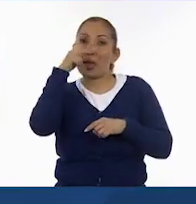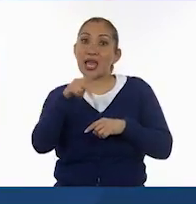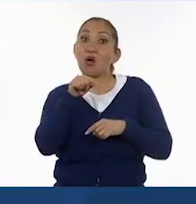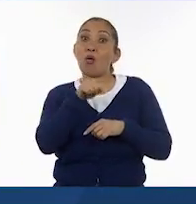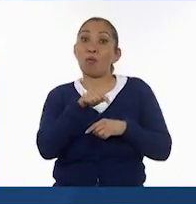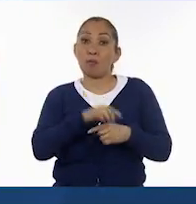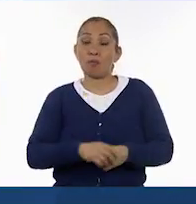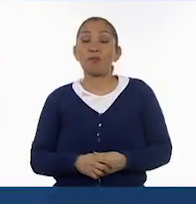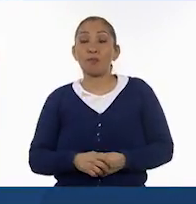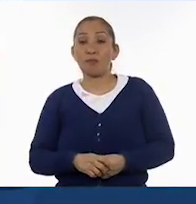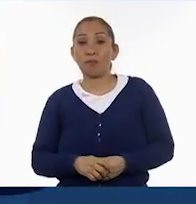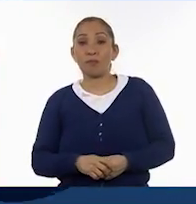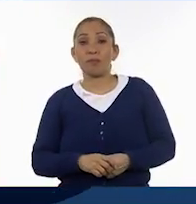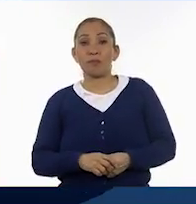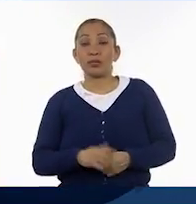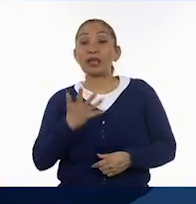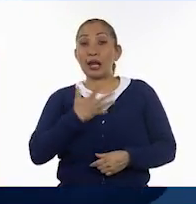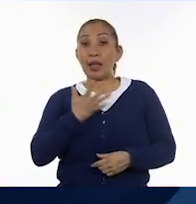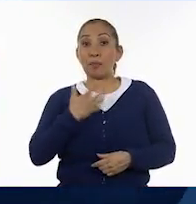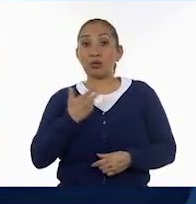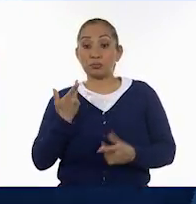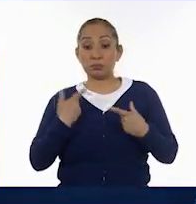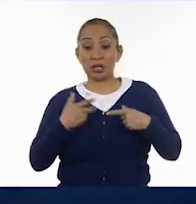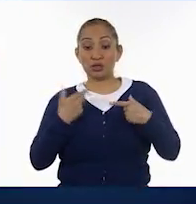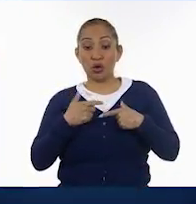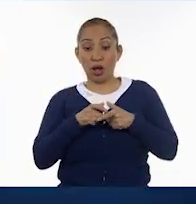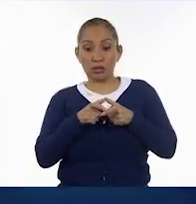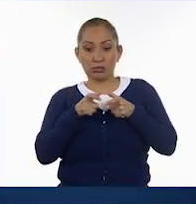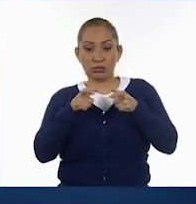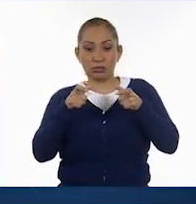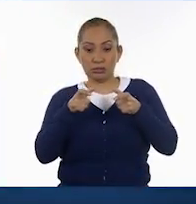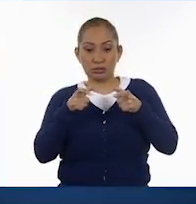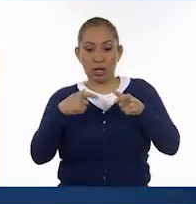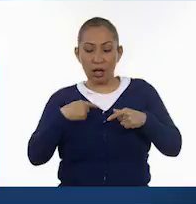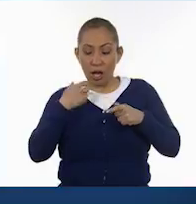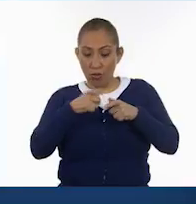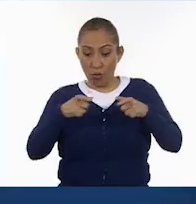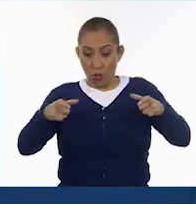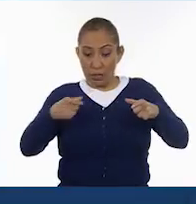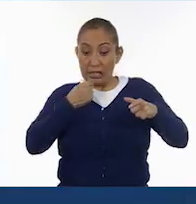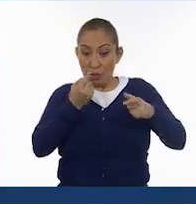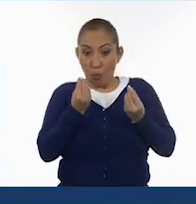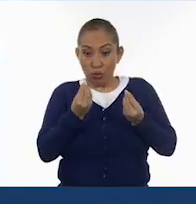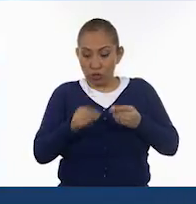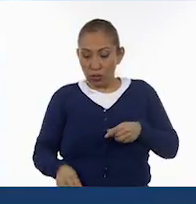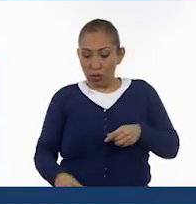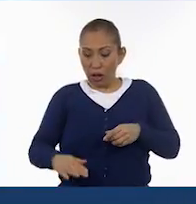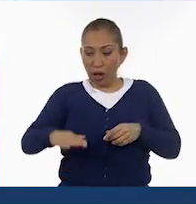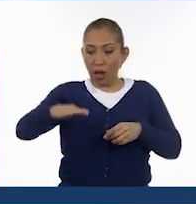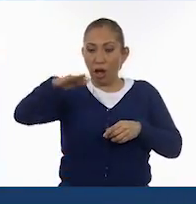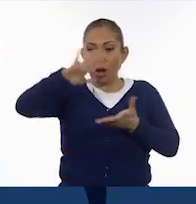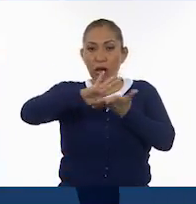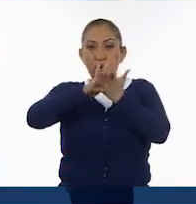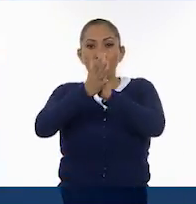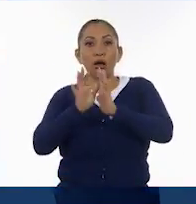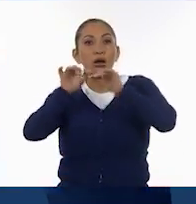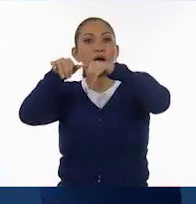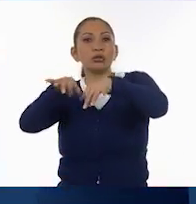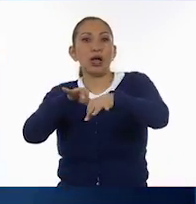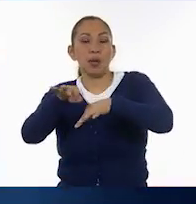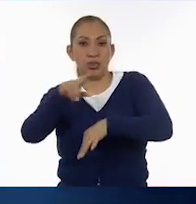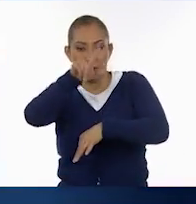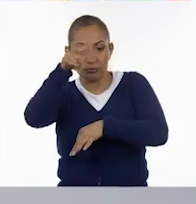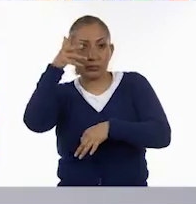México. México también. Tenemos una población pues que está creciendo y que va a necesitar emplearse y necesitan también estar